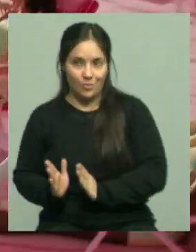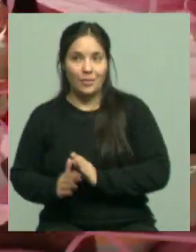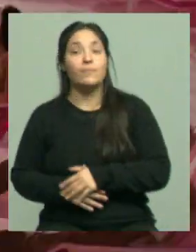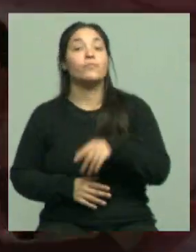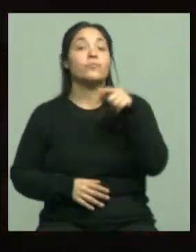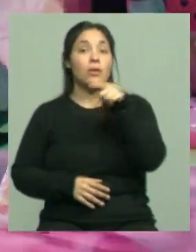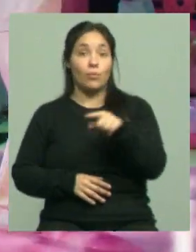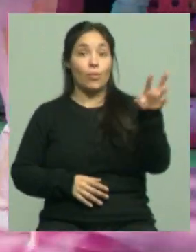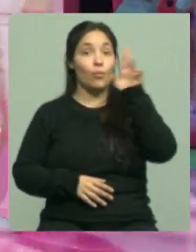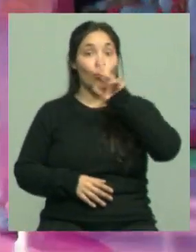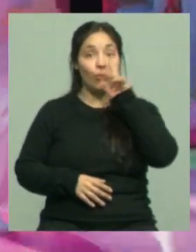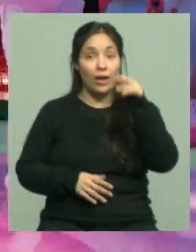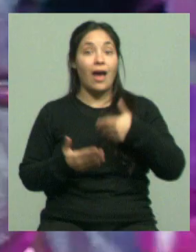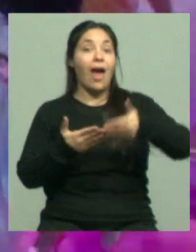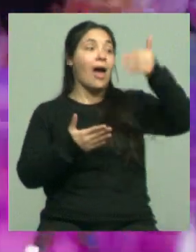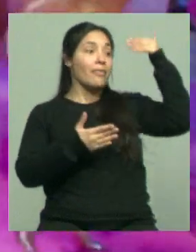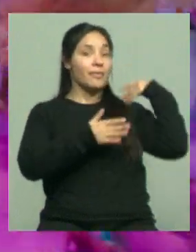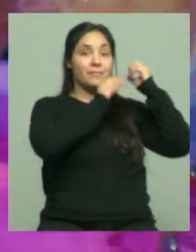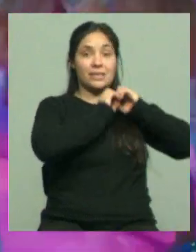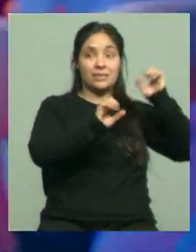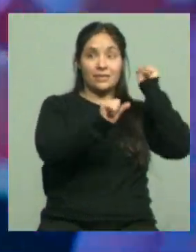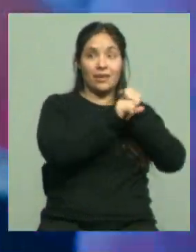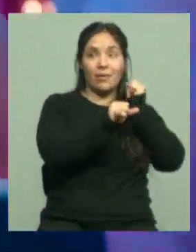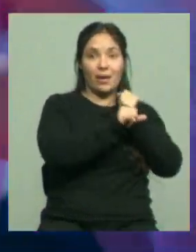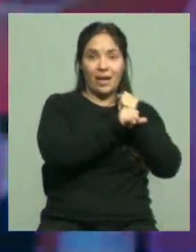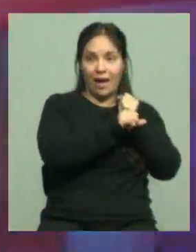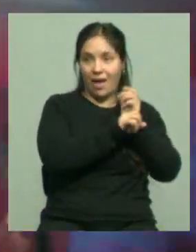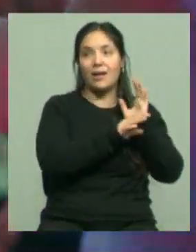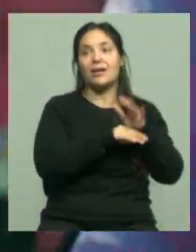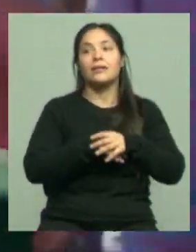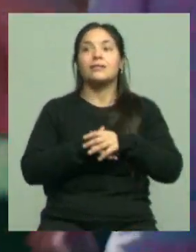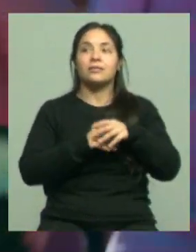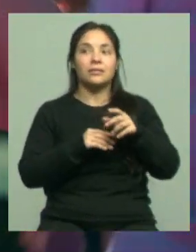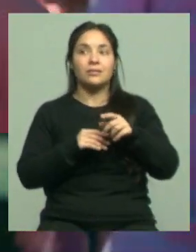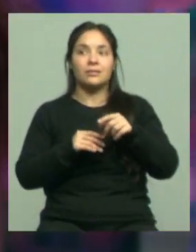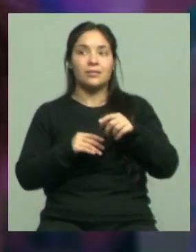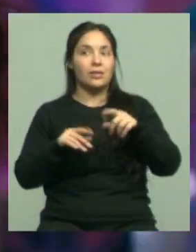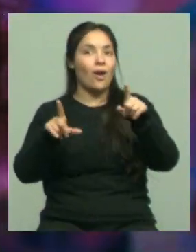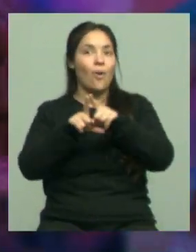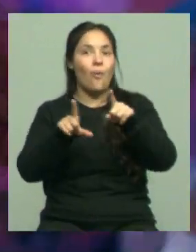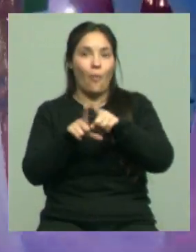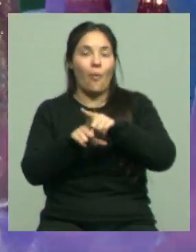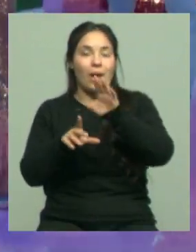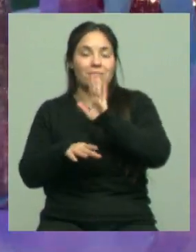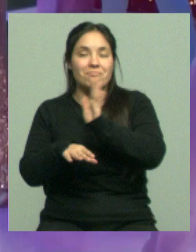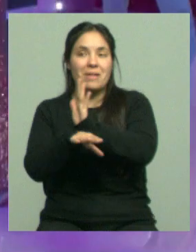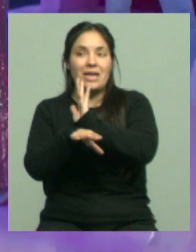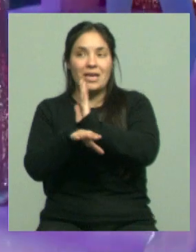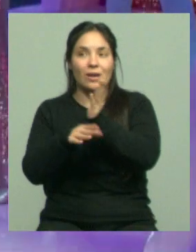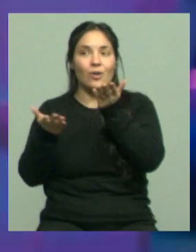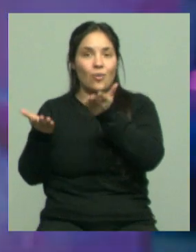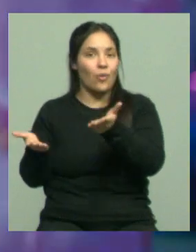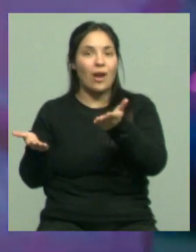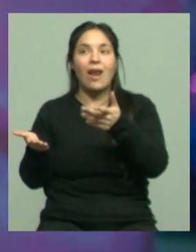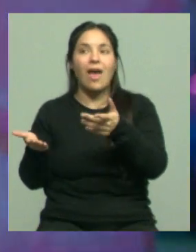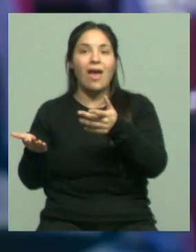Pero Greta empezó... Sí, no es un decorado también ese feminismo de esa peli, ¿no? Sí, si no es parte de... que te termina absorbiendo el sistema, que